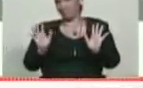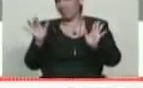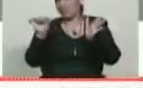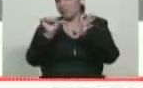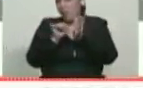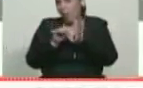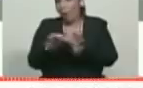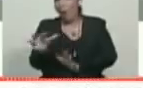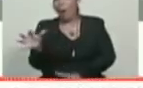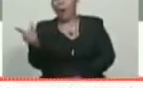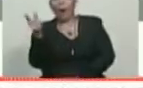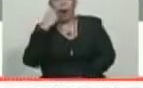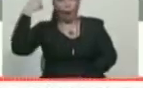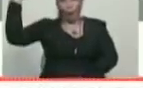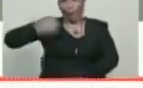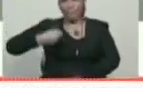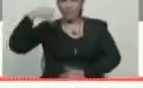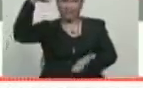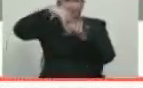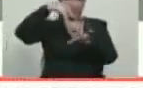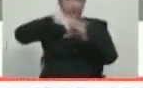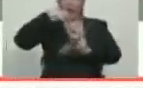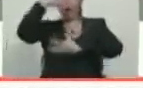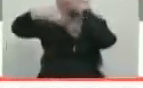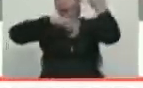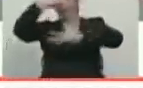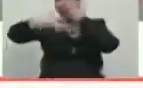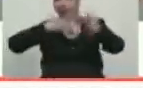¿Dónde están los hombres de Carabobo?